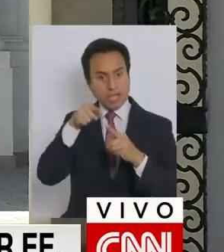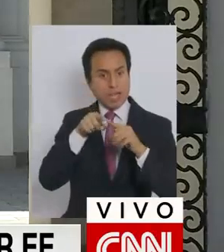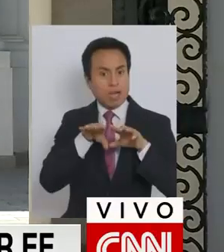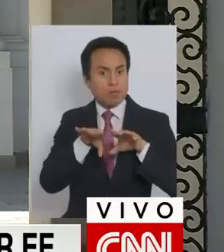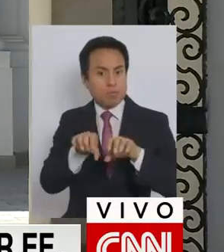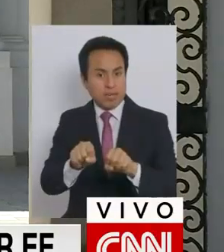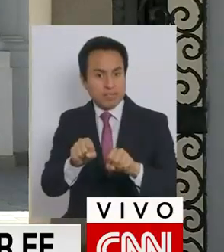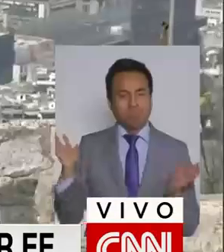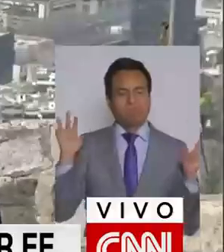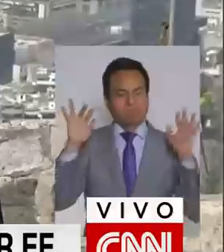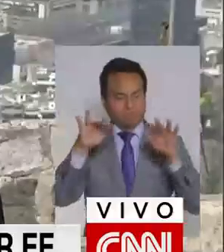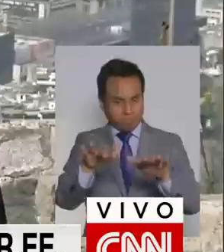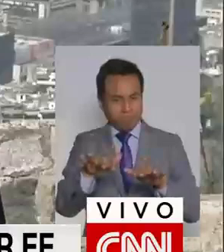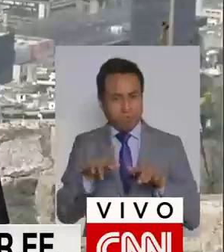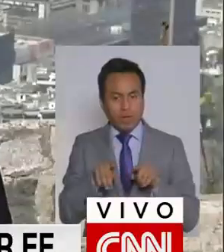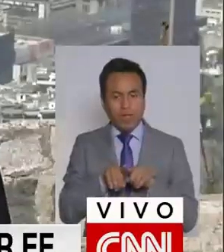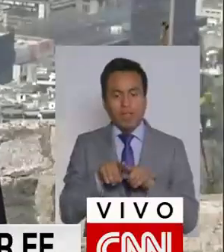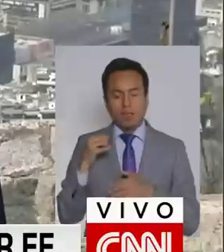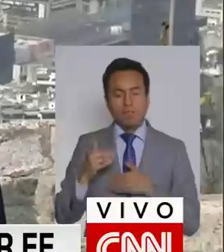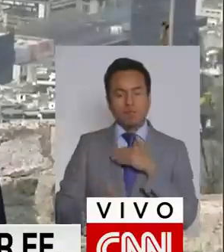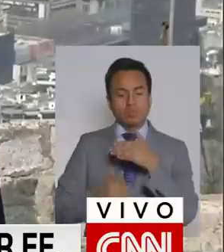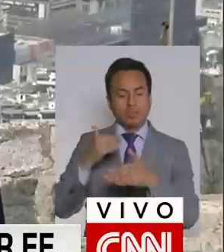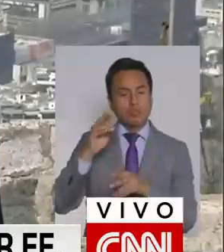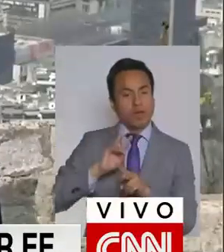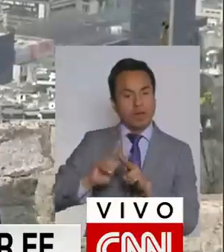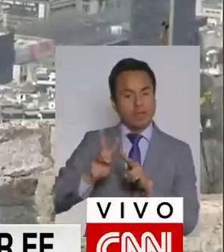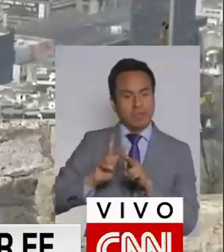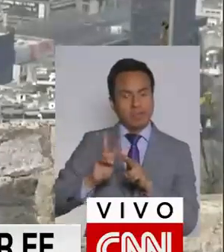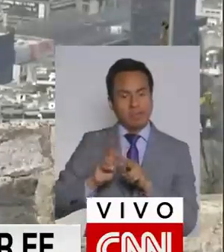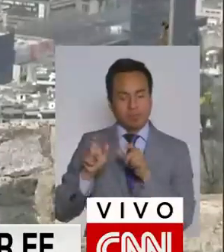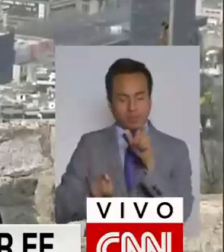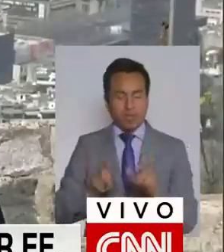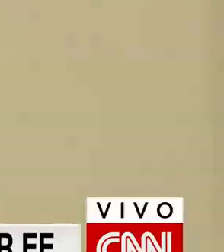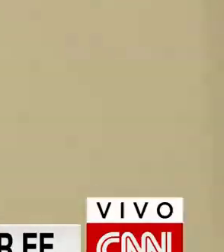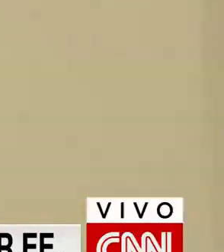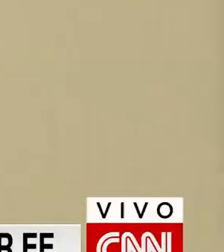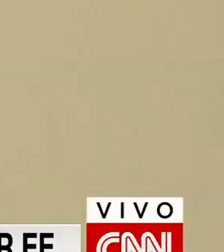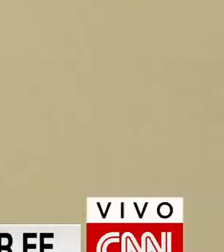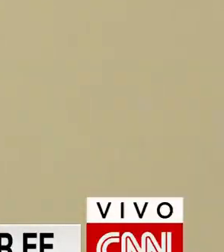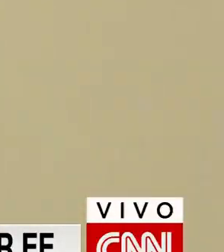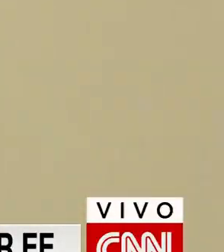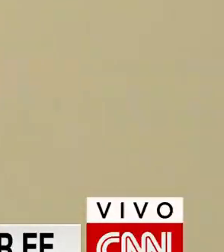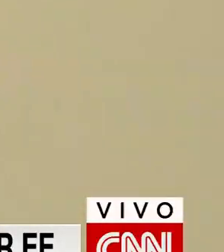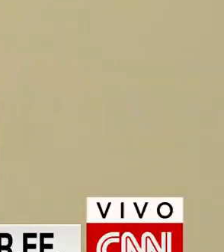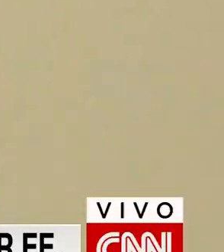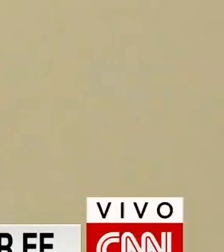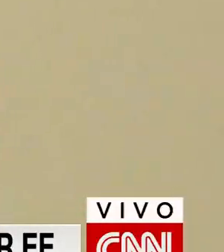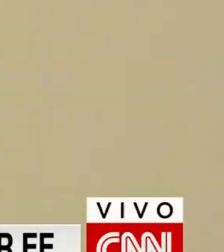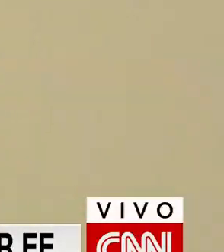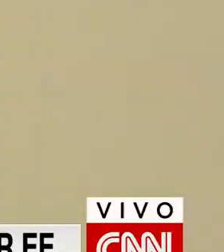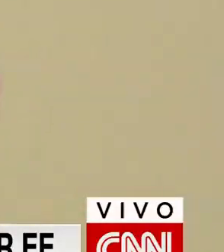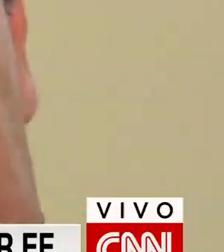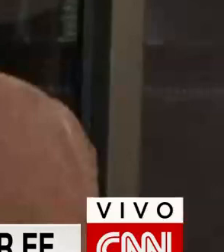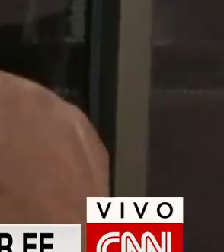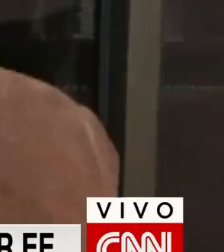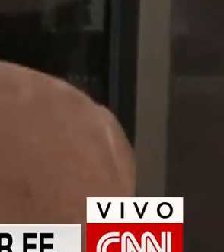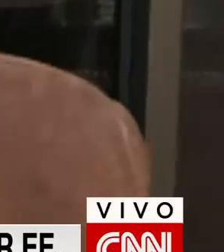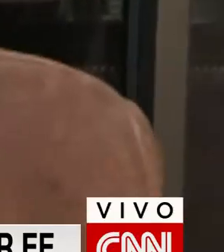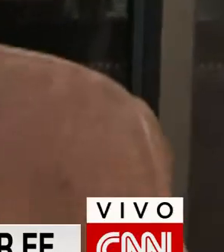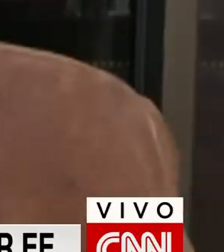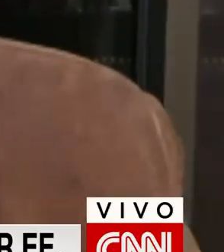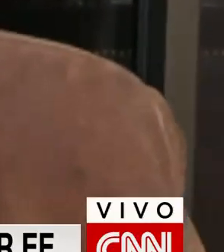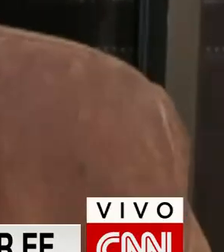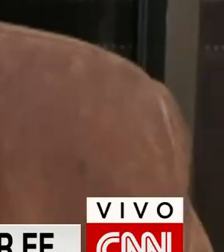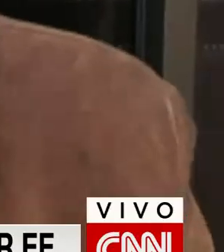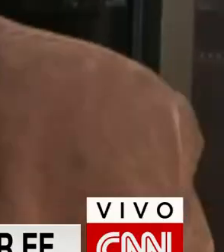¿Diputado? Secretaría General Iberoamericana y por tanto se coloca con la mayor cantidad de plata, los demás países son aportantes. ¿Sí? Sí, en torno